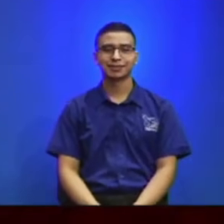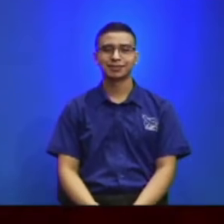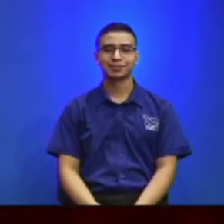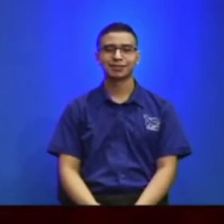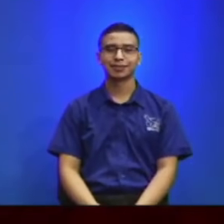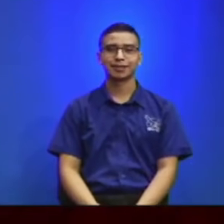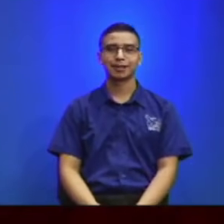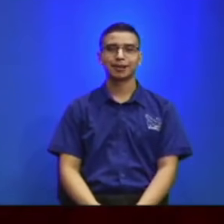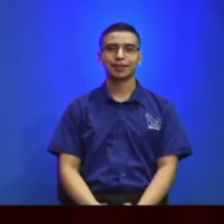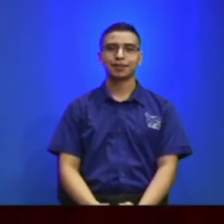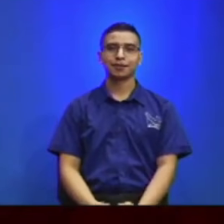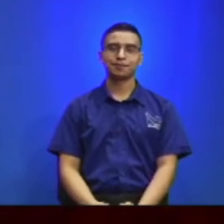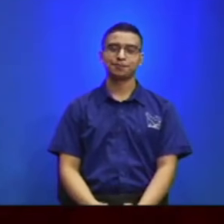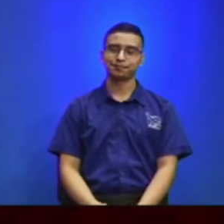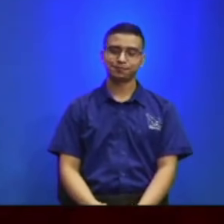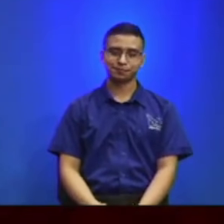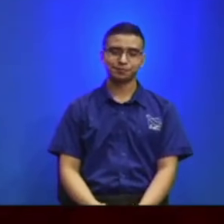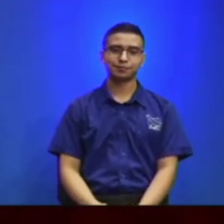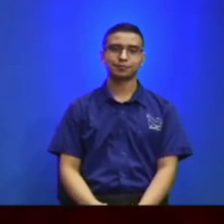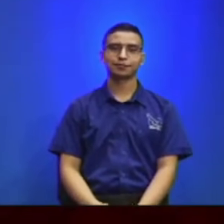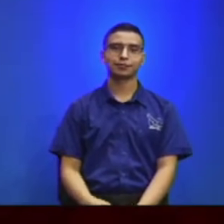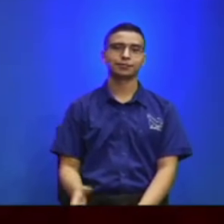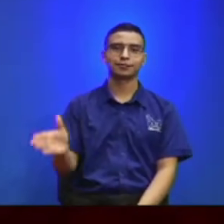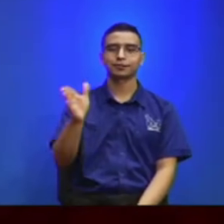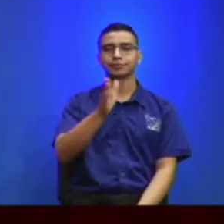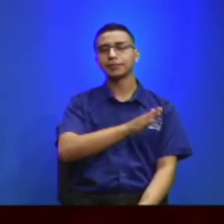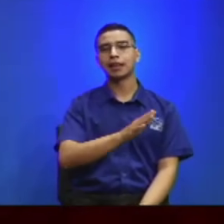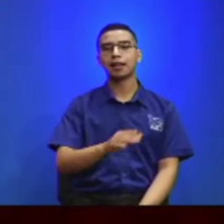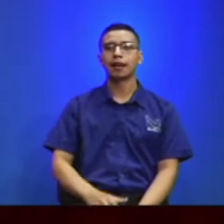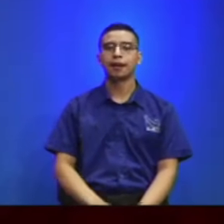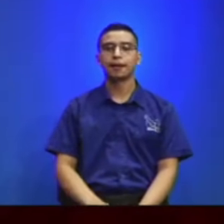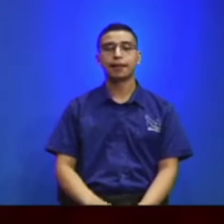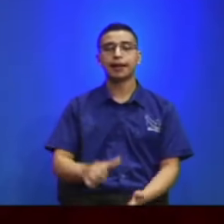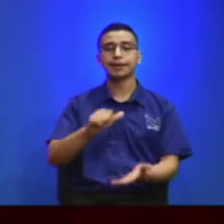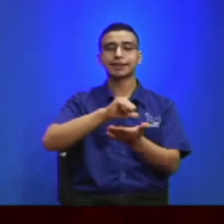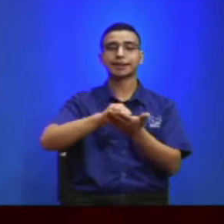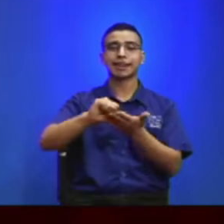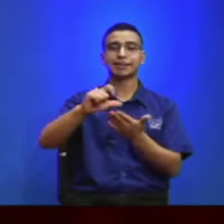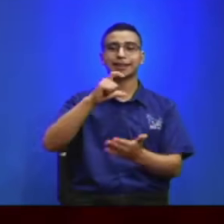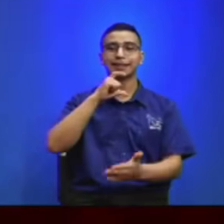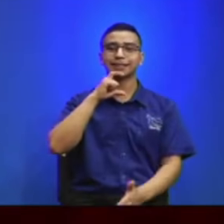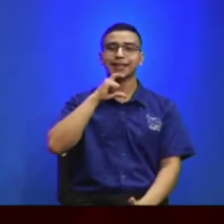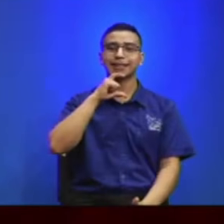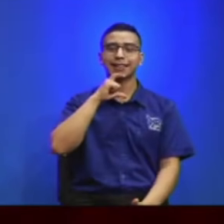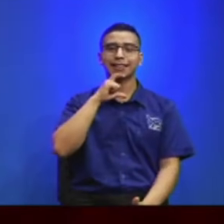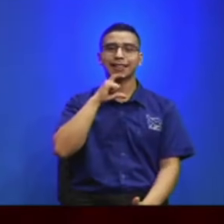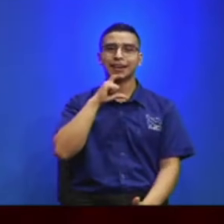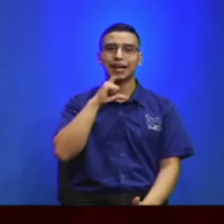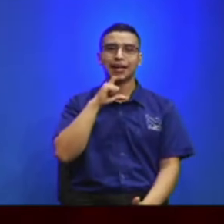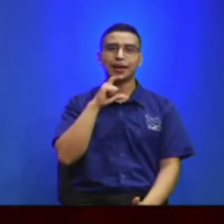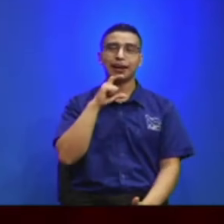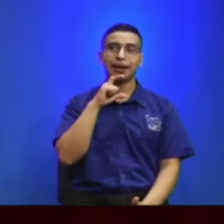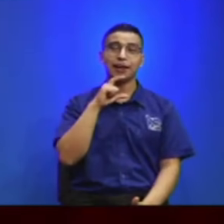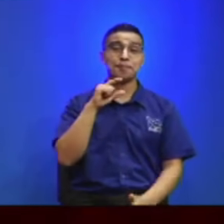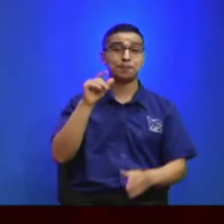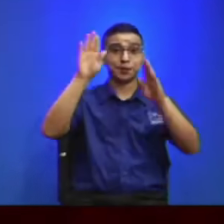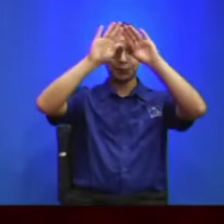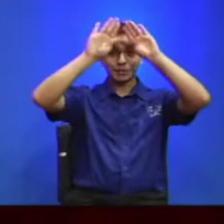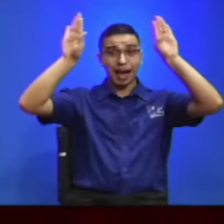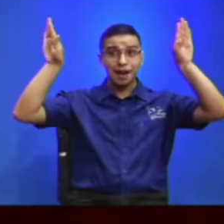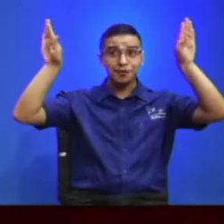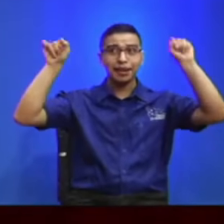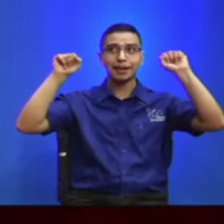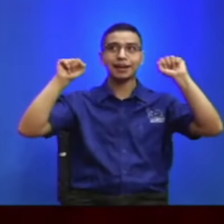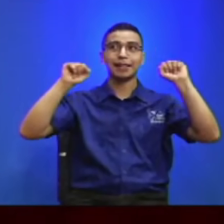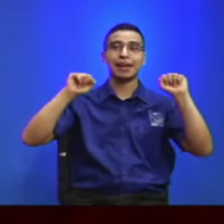porque eso será aquí en la tierra pero en el cielo no santa cena' te da no solamente te agrede eso sino que te da la